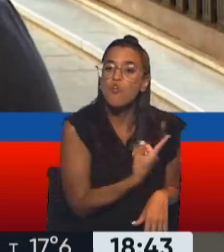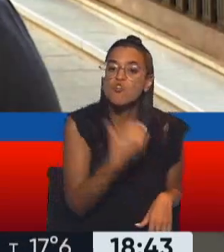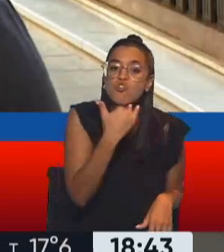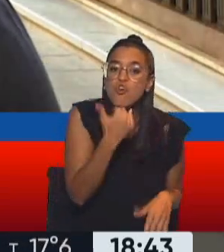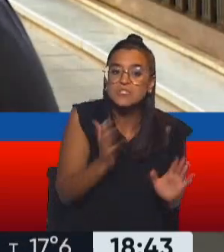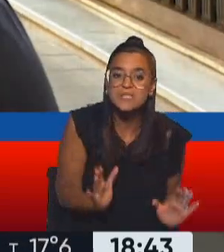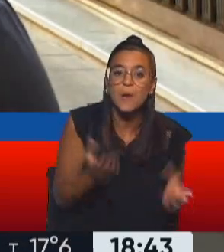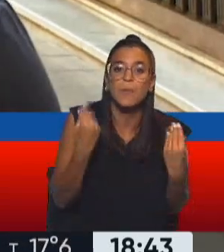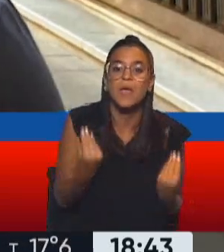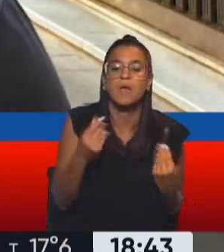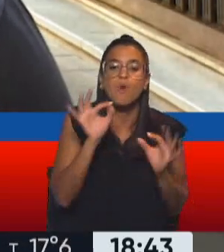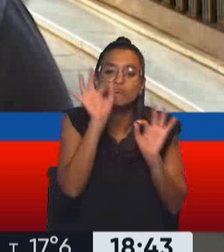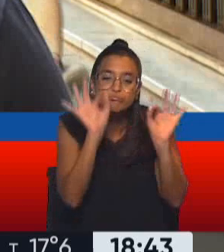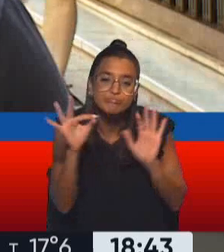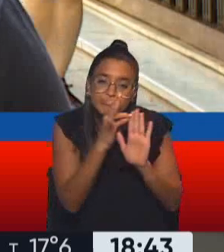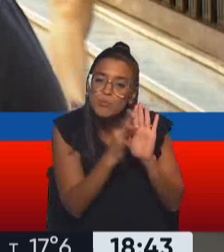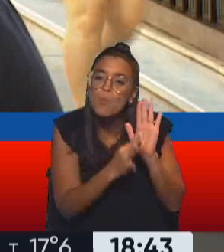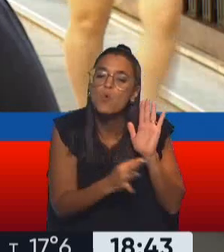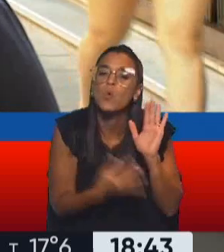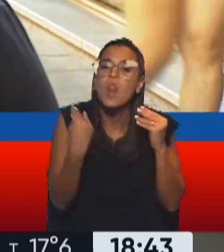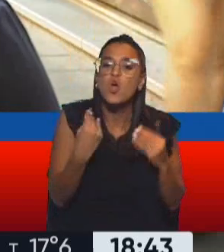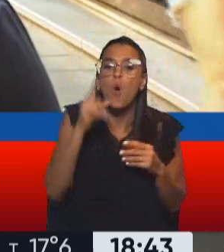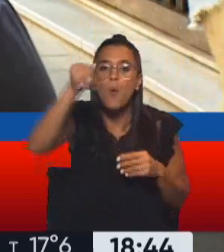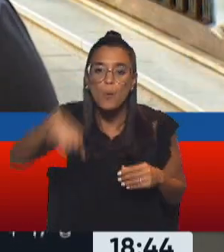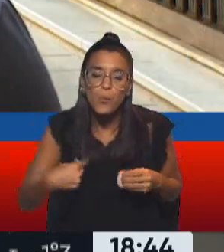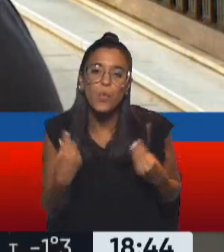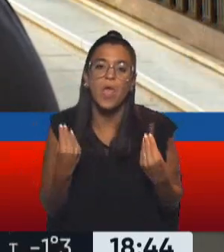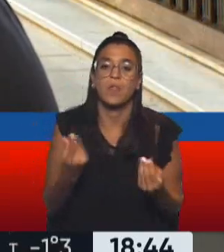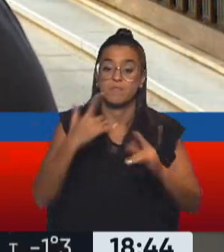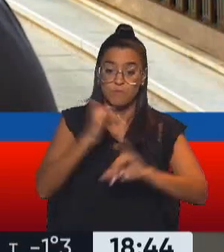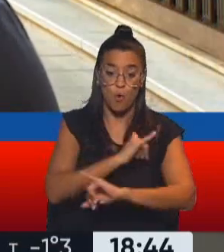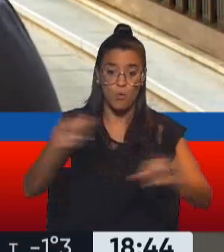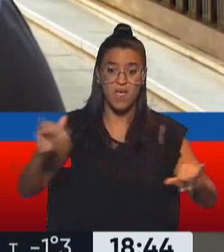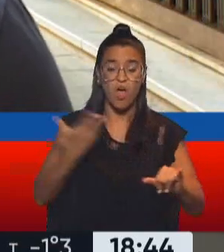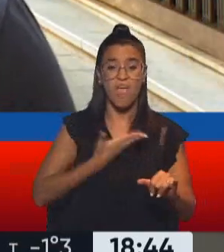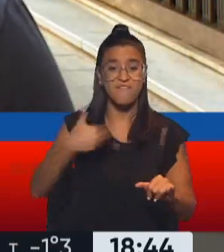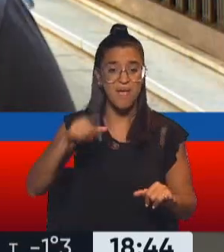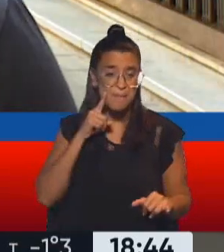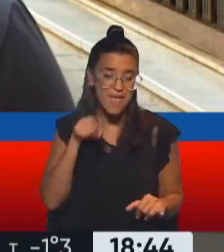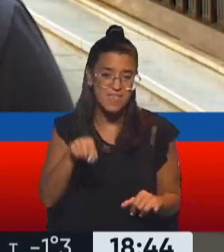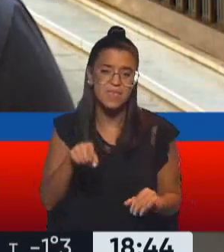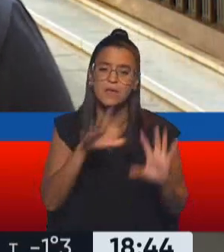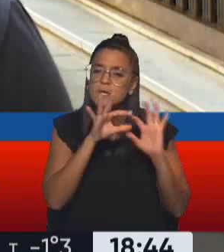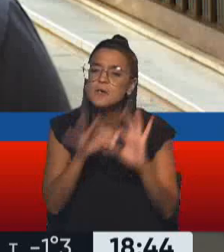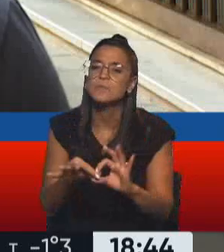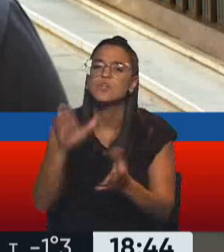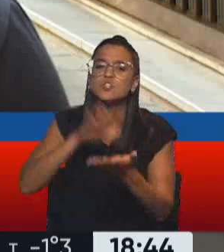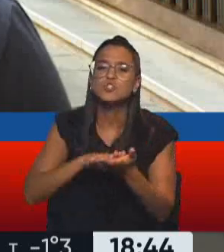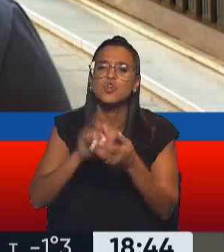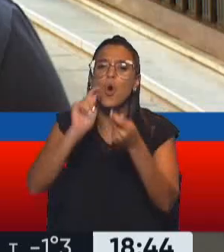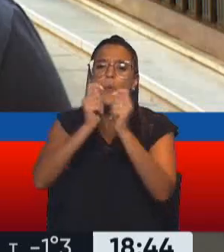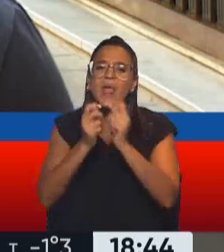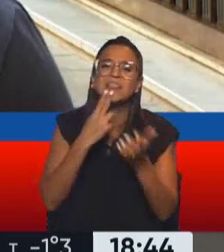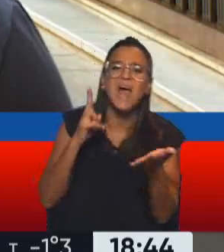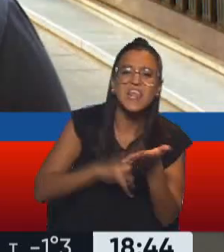no aparecieron todavía precisiones sobre cómo se iba a producir. En el comunicado del fondo hay algo vinculado al tema de corrección de